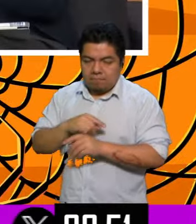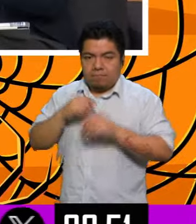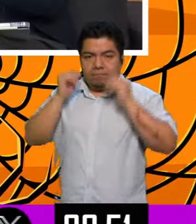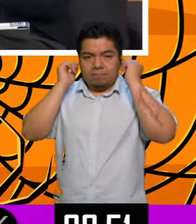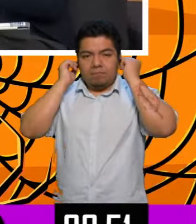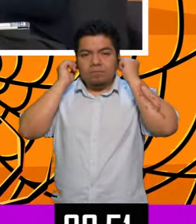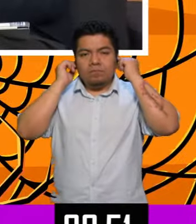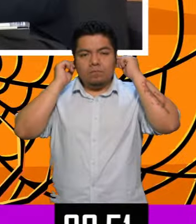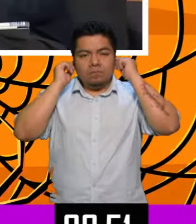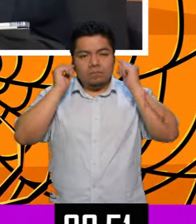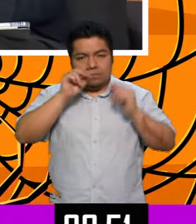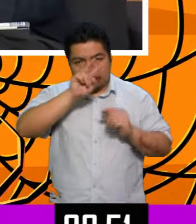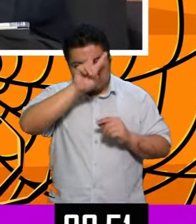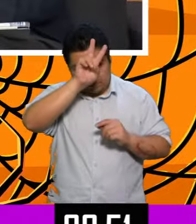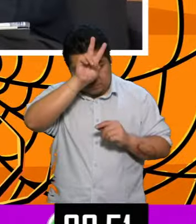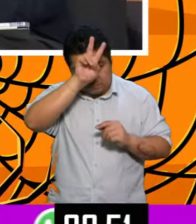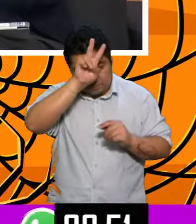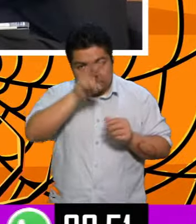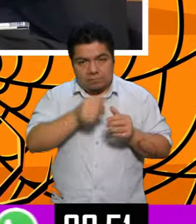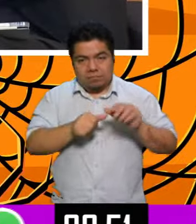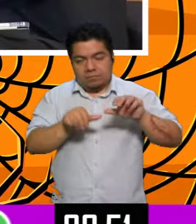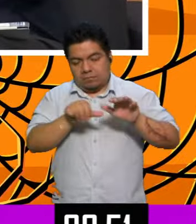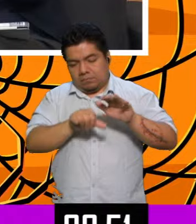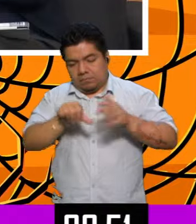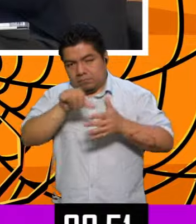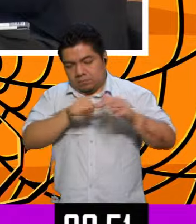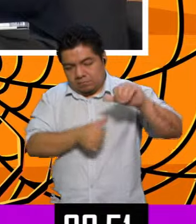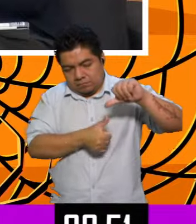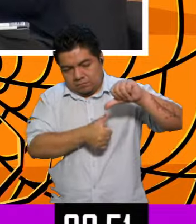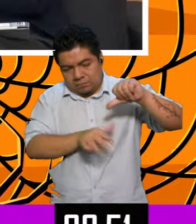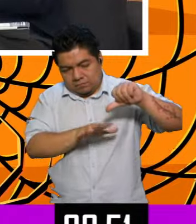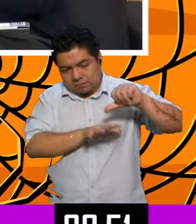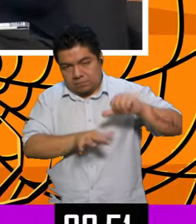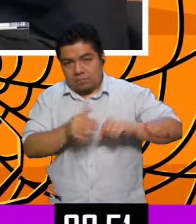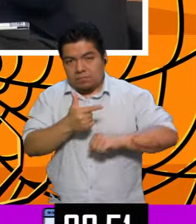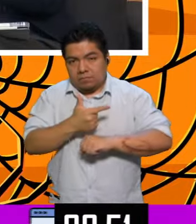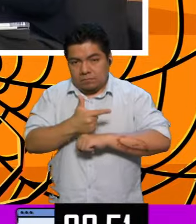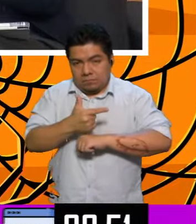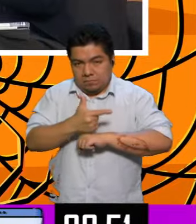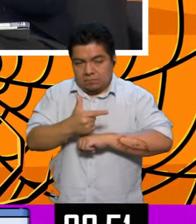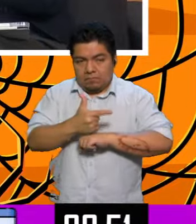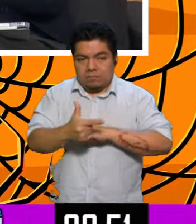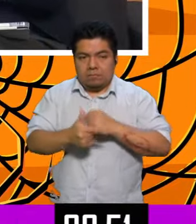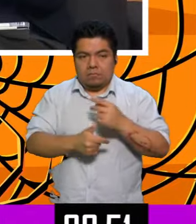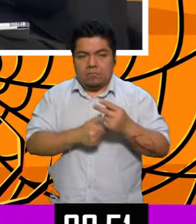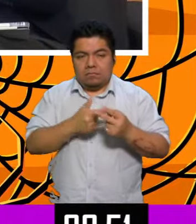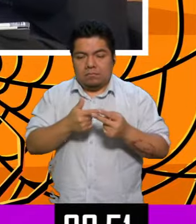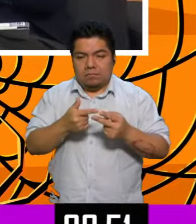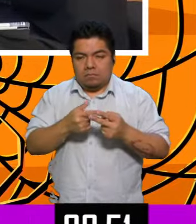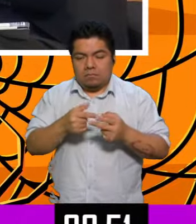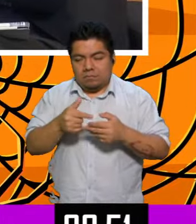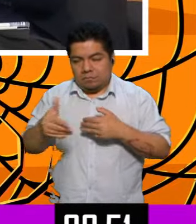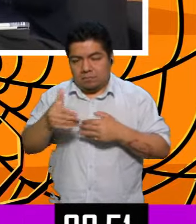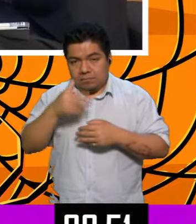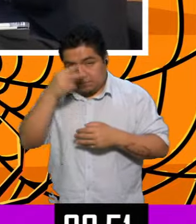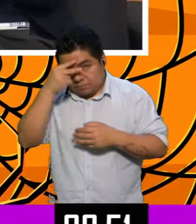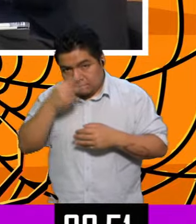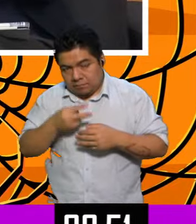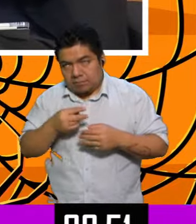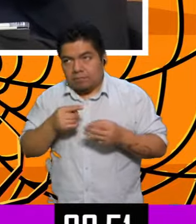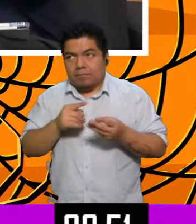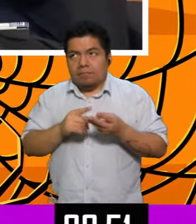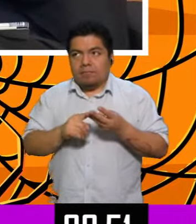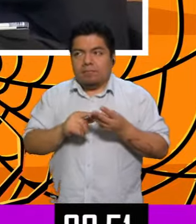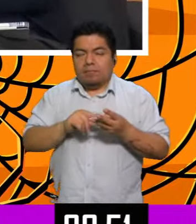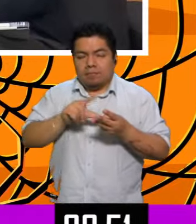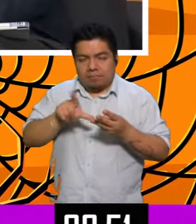pelearnos. Quedó el Perú y sí, como en Centroamérica, que era todo Guatemala. En realidad era parte de México. Claro. Y